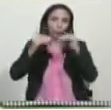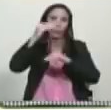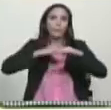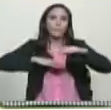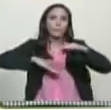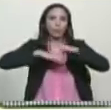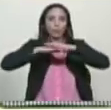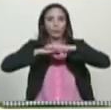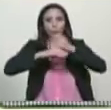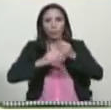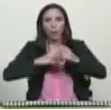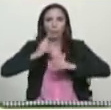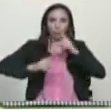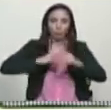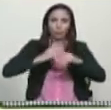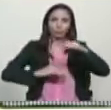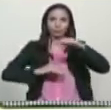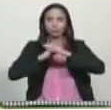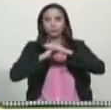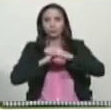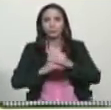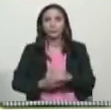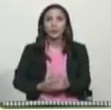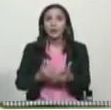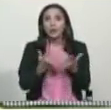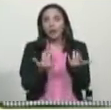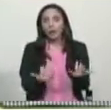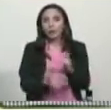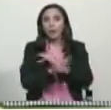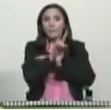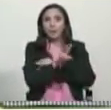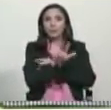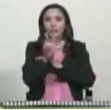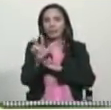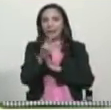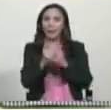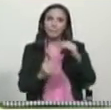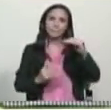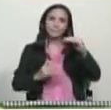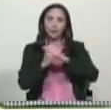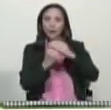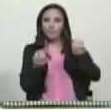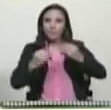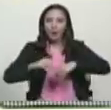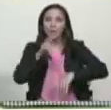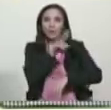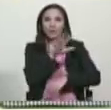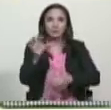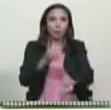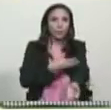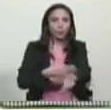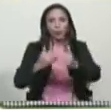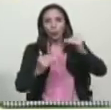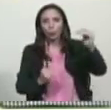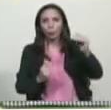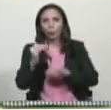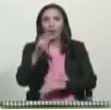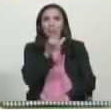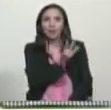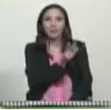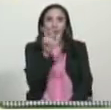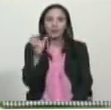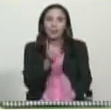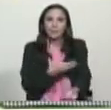tenido de producción. En estos momentos pasamos de casi 23, 25 millones a 33 millones de